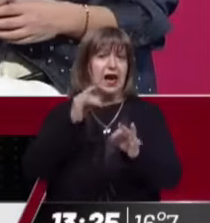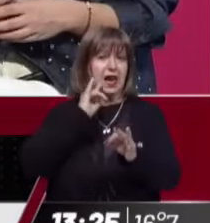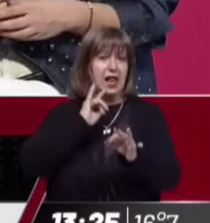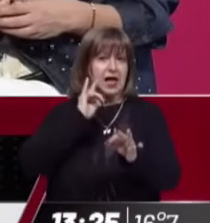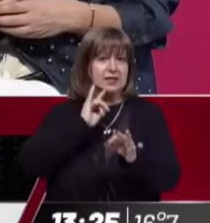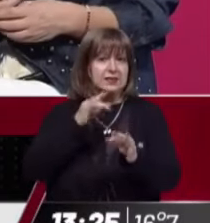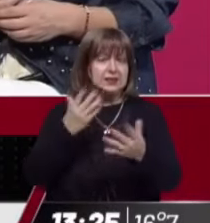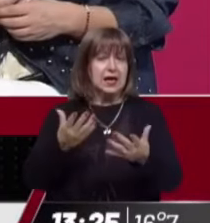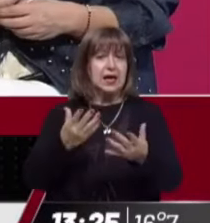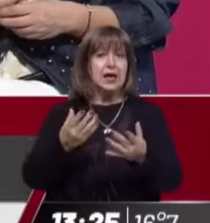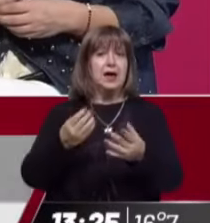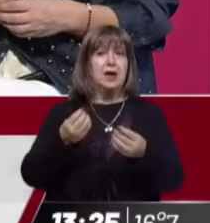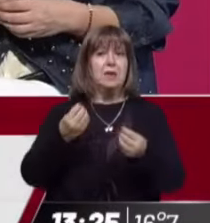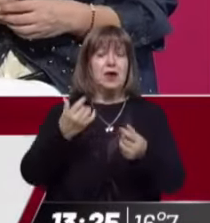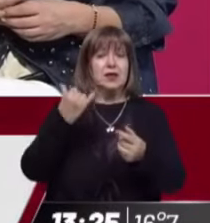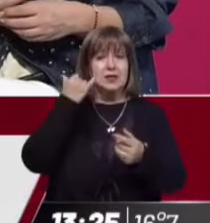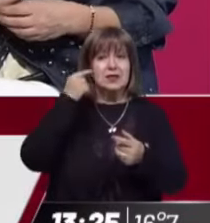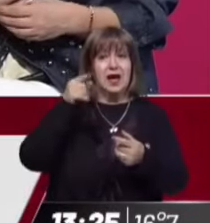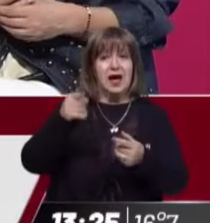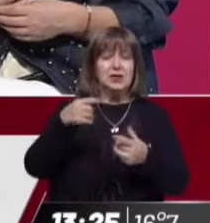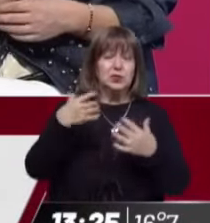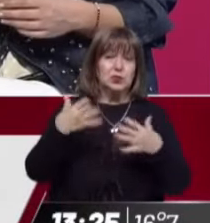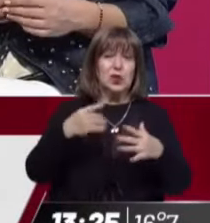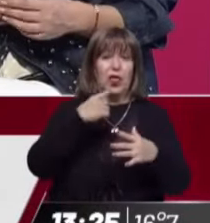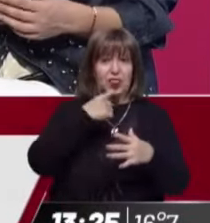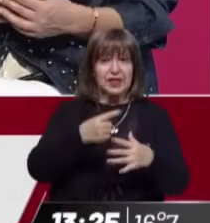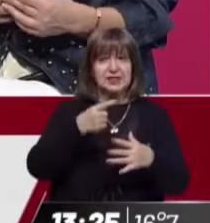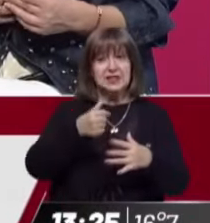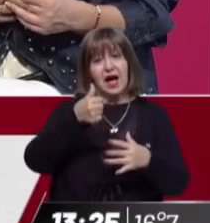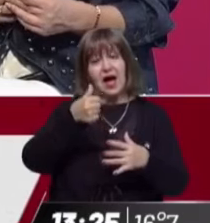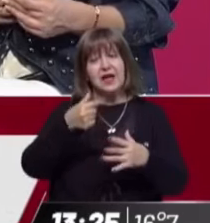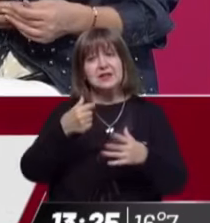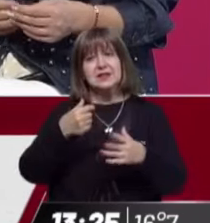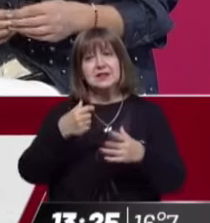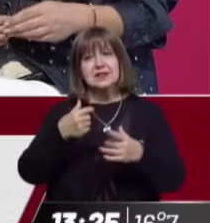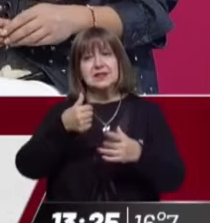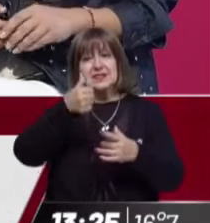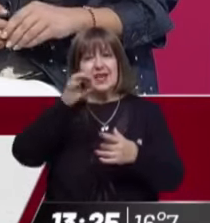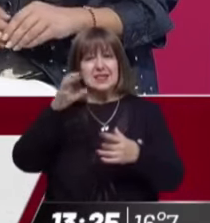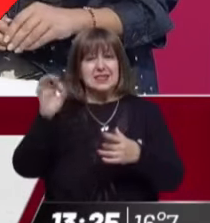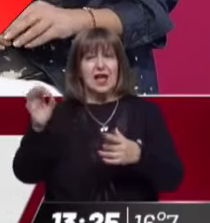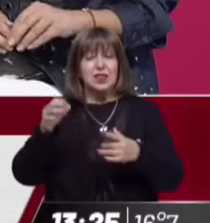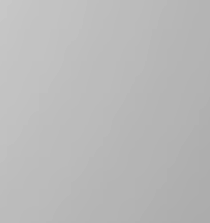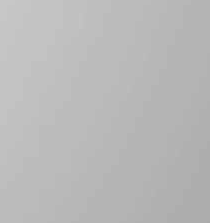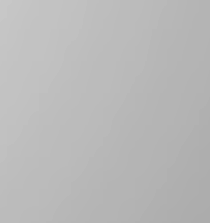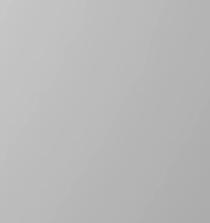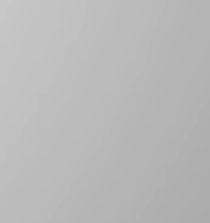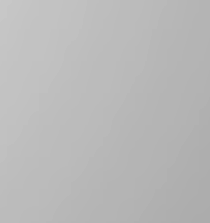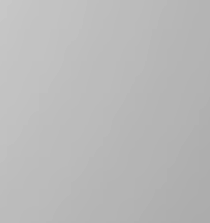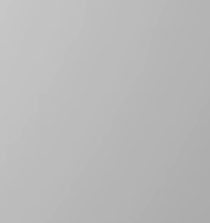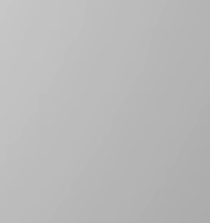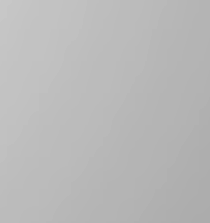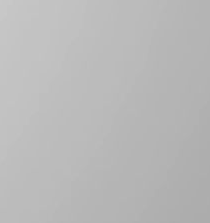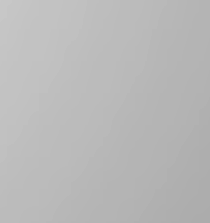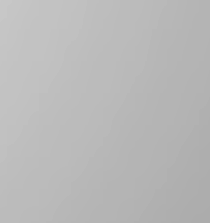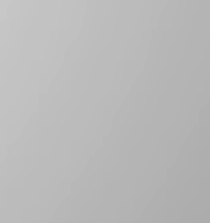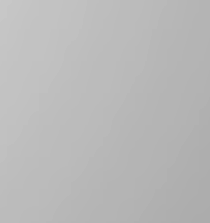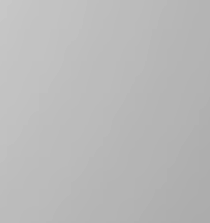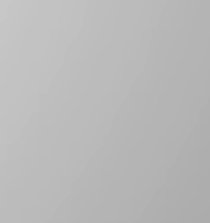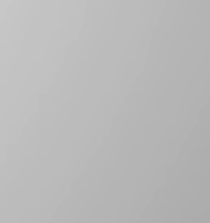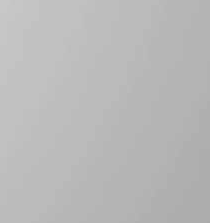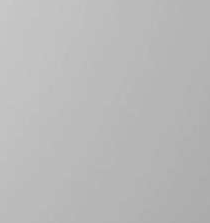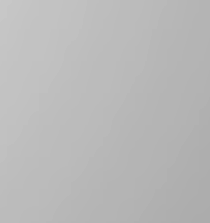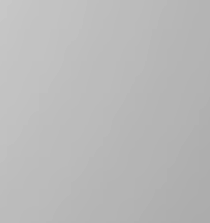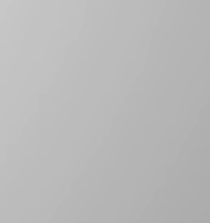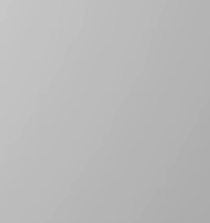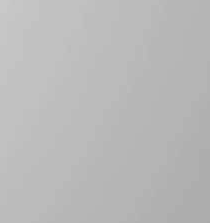esto desde hace muchos años en la provincia dicen que realmente la situación va a ser compleja para repartirla bajo las condiciones de CONIM.